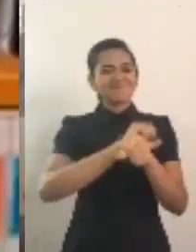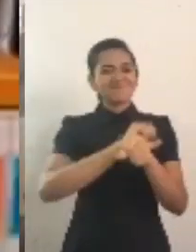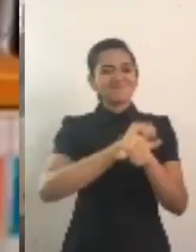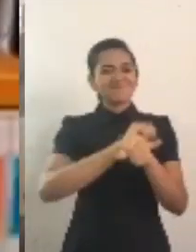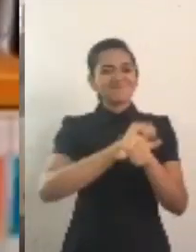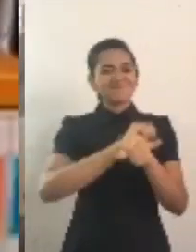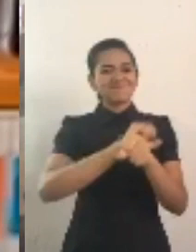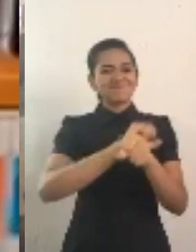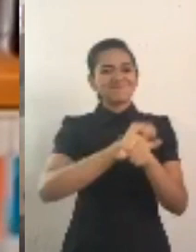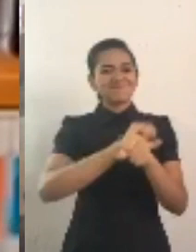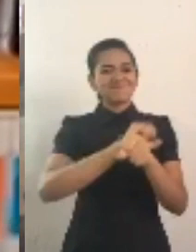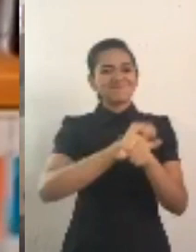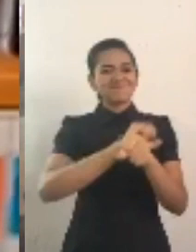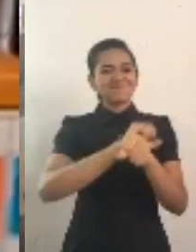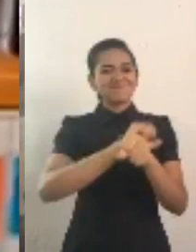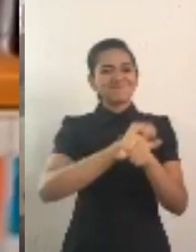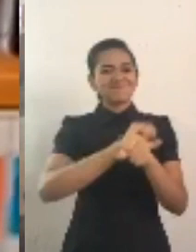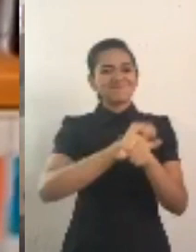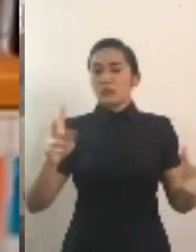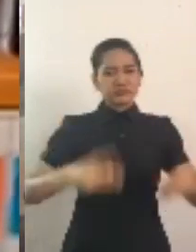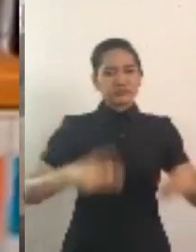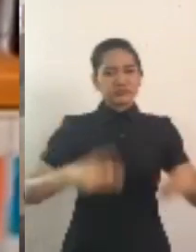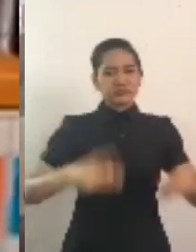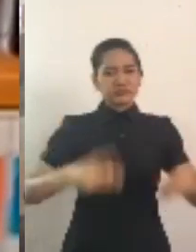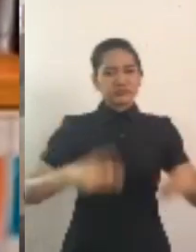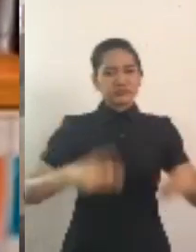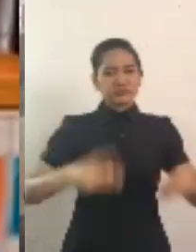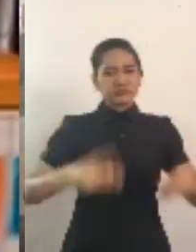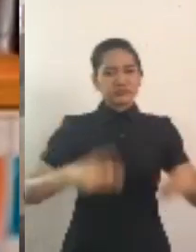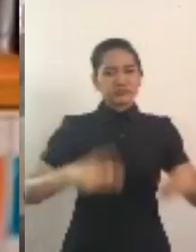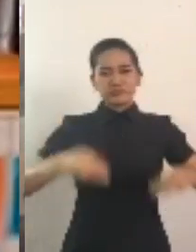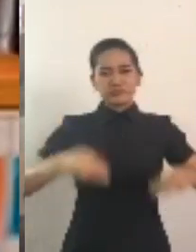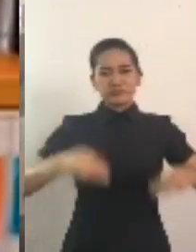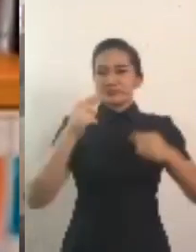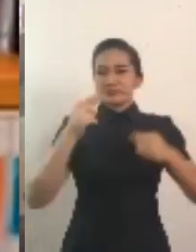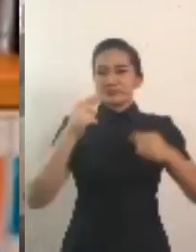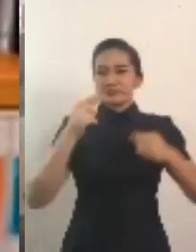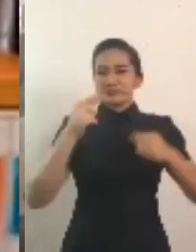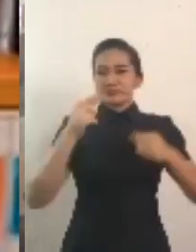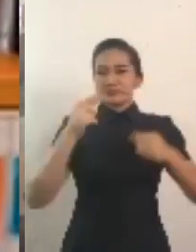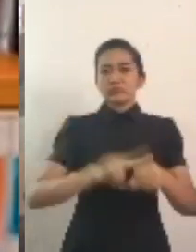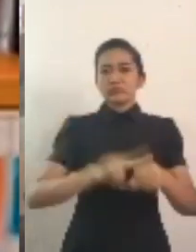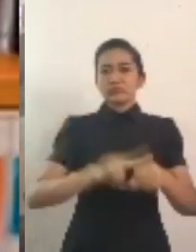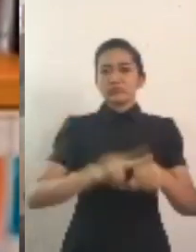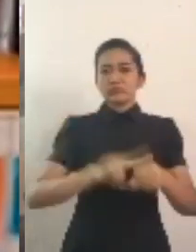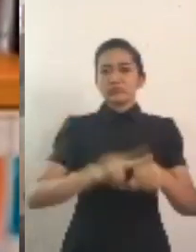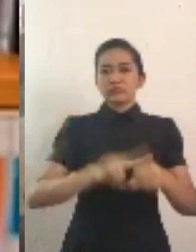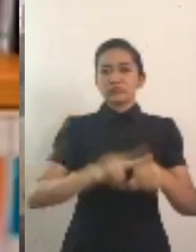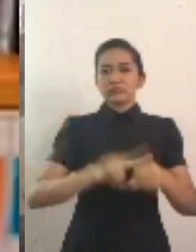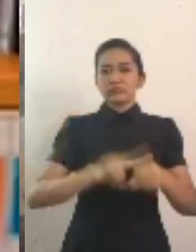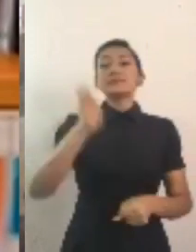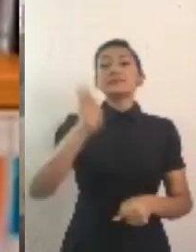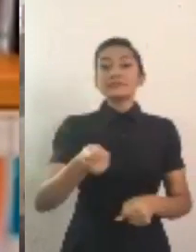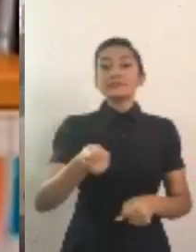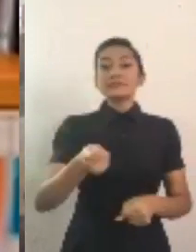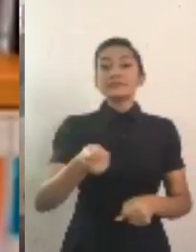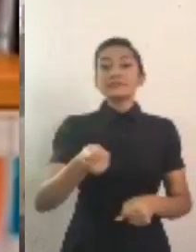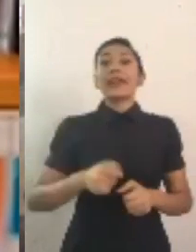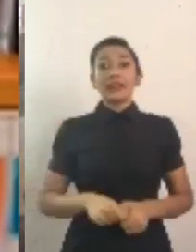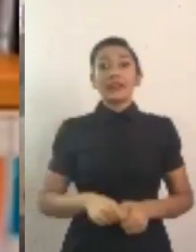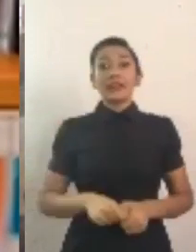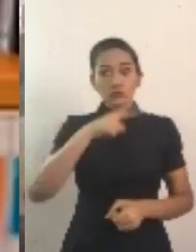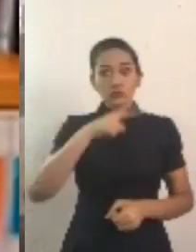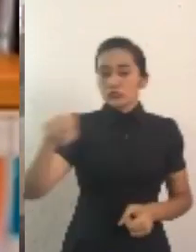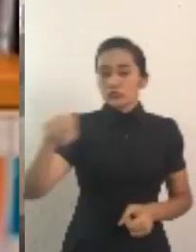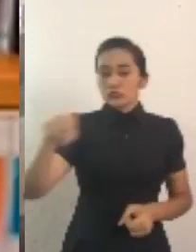que perder esta conciencia del riesgo. Fundamentalmente, lo